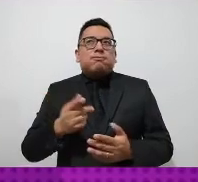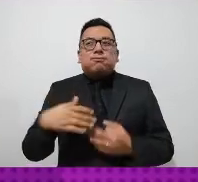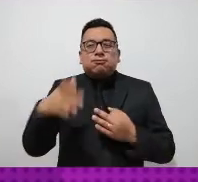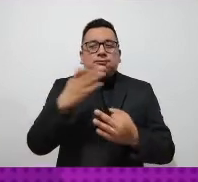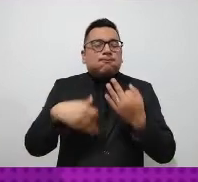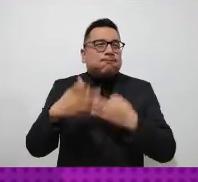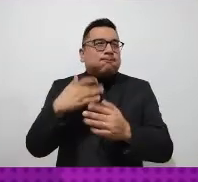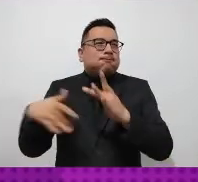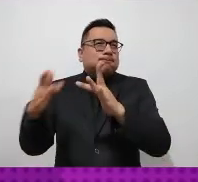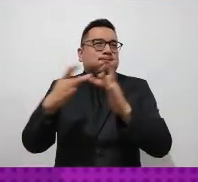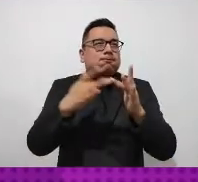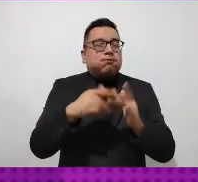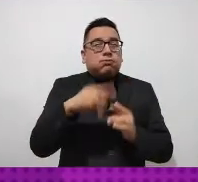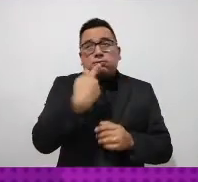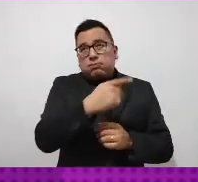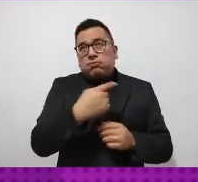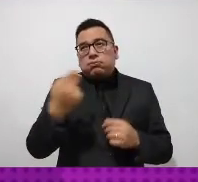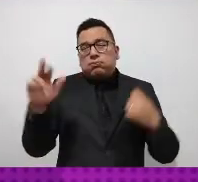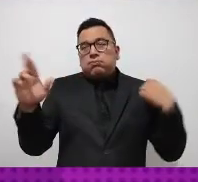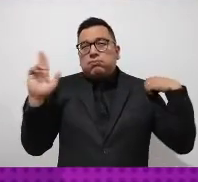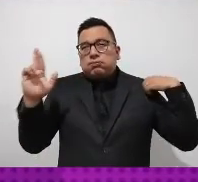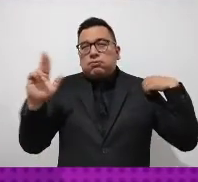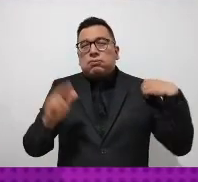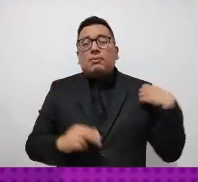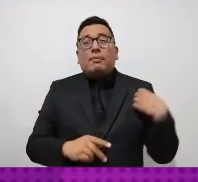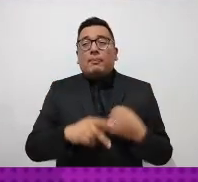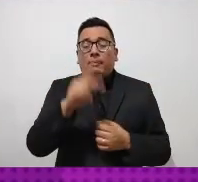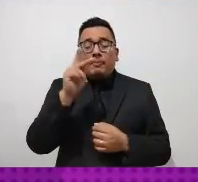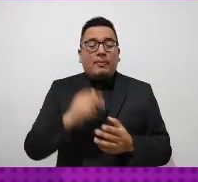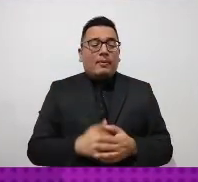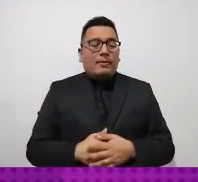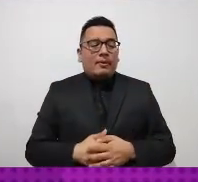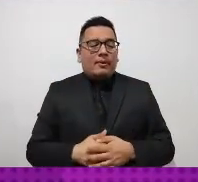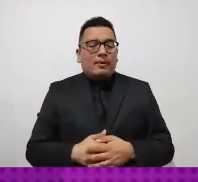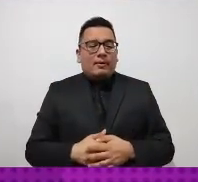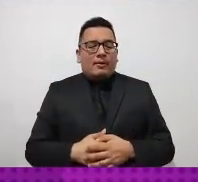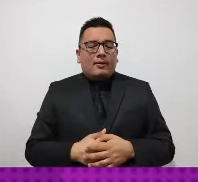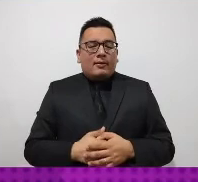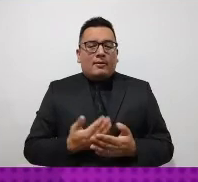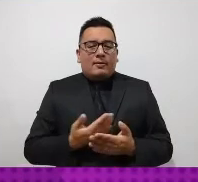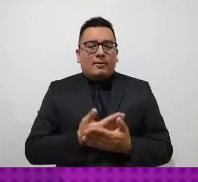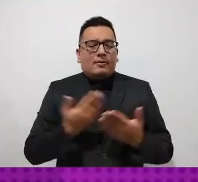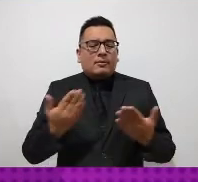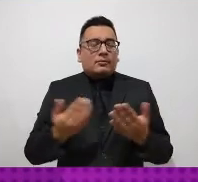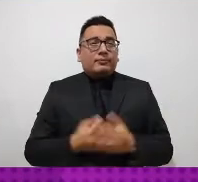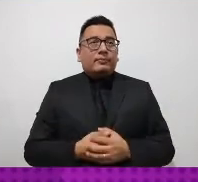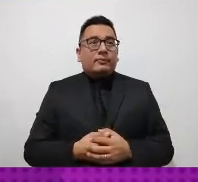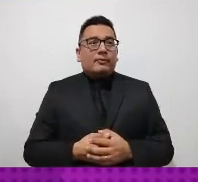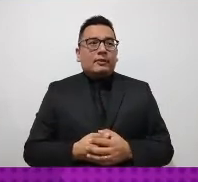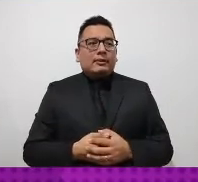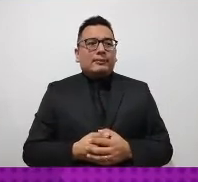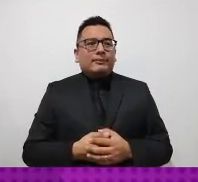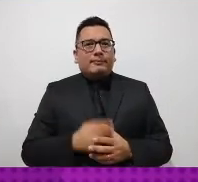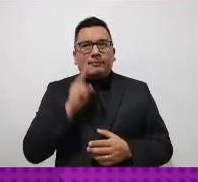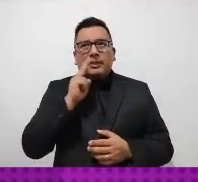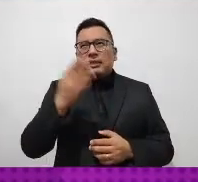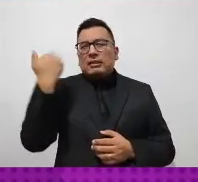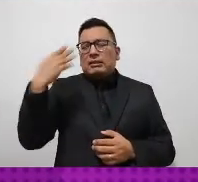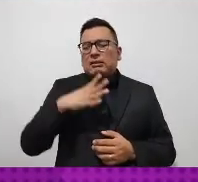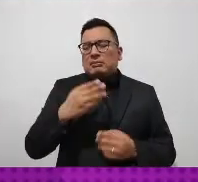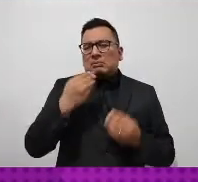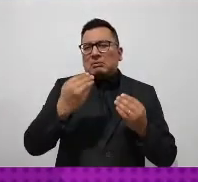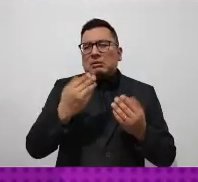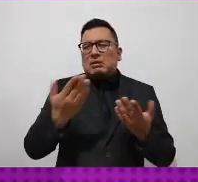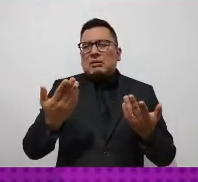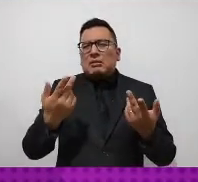postuladas, siempre y cuando de manera voluntaria se quisieran adherir, pero las participantes eran más,